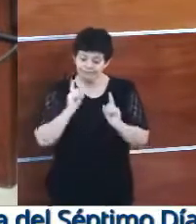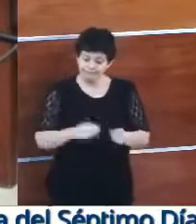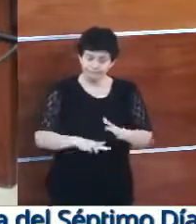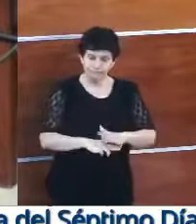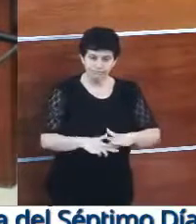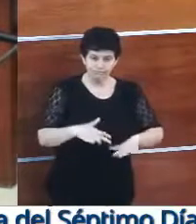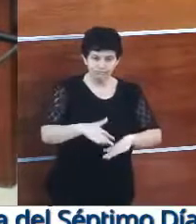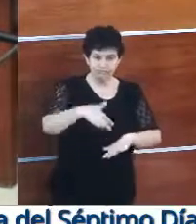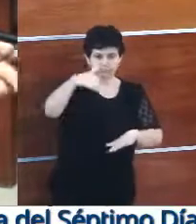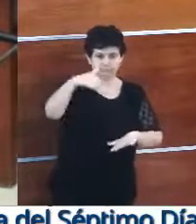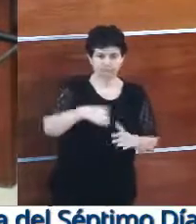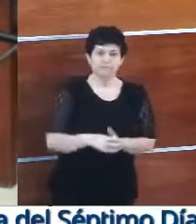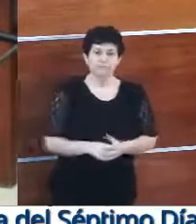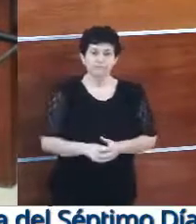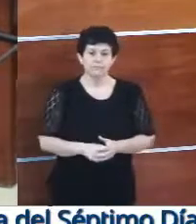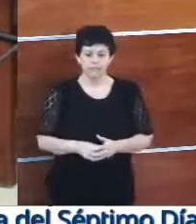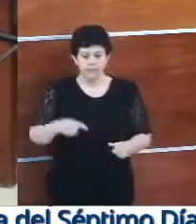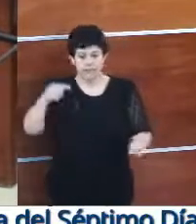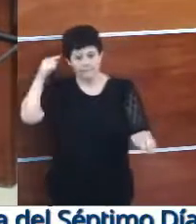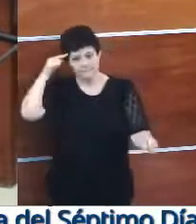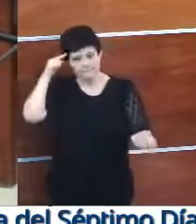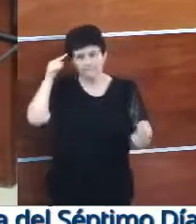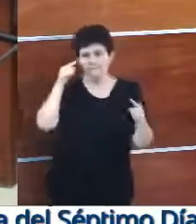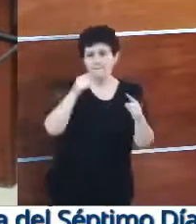7 grandes propósitos. Permítanme terminar